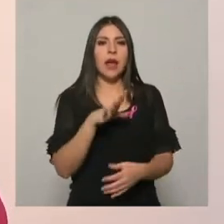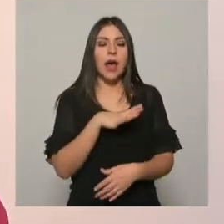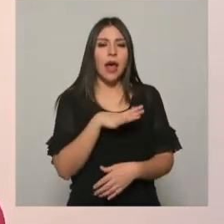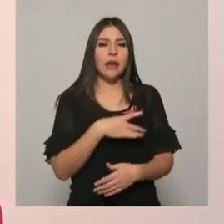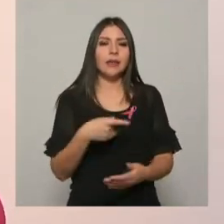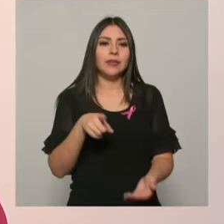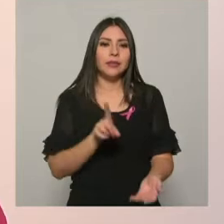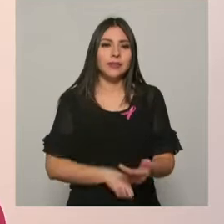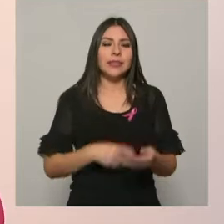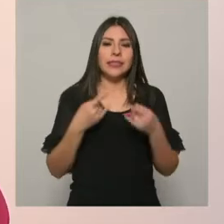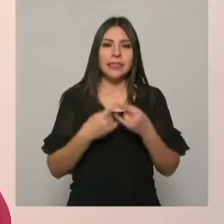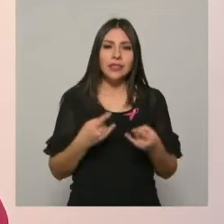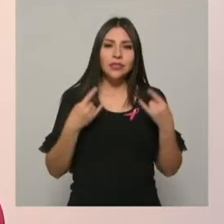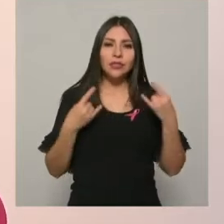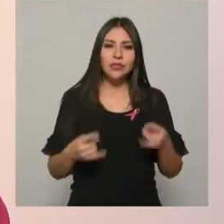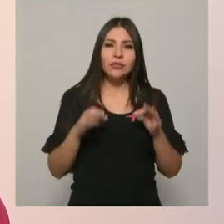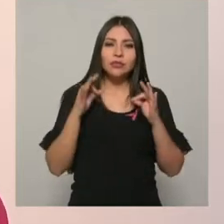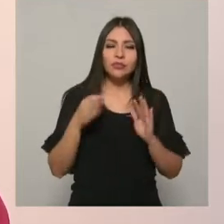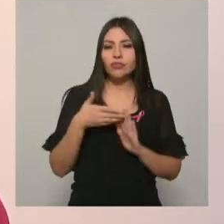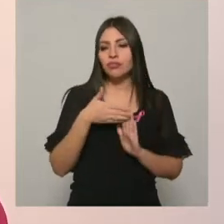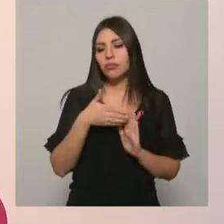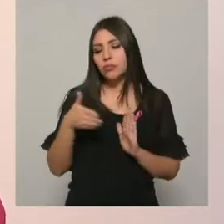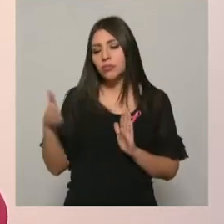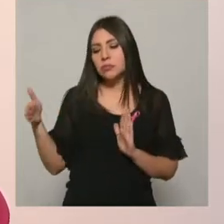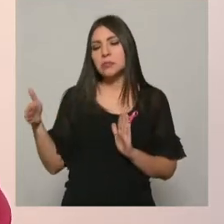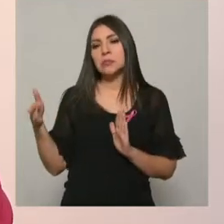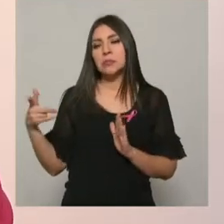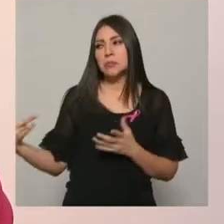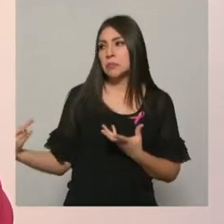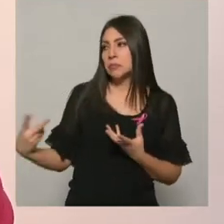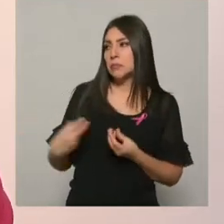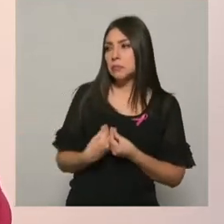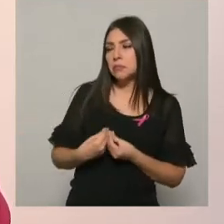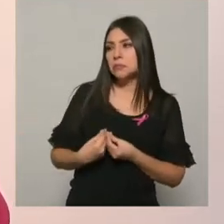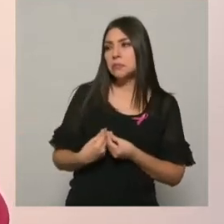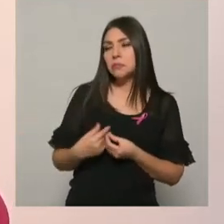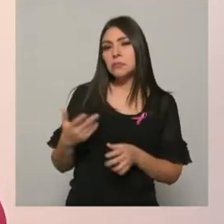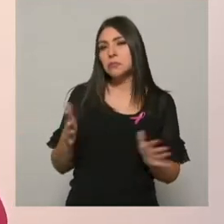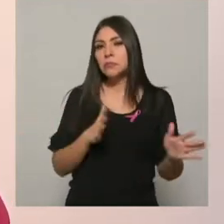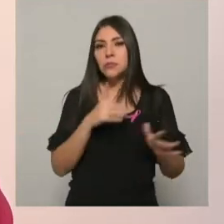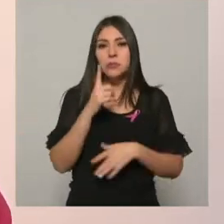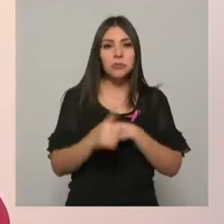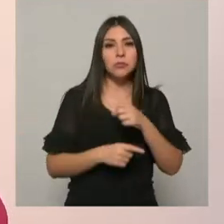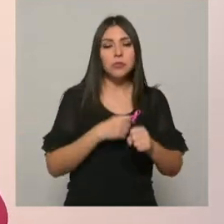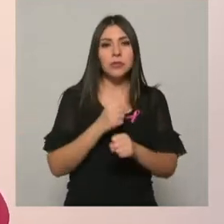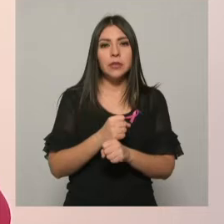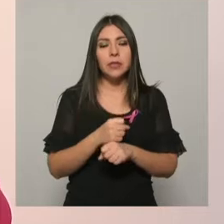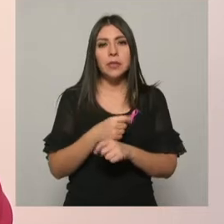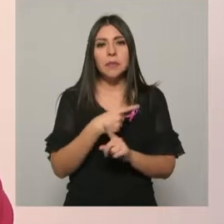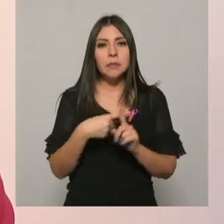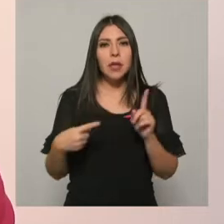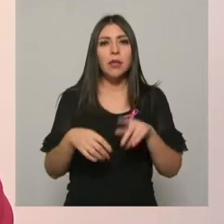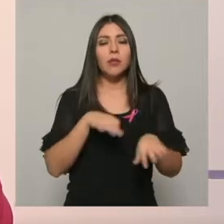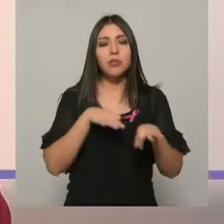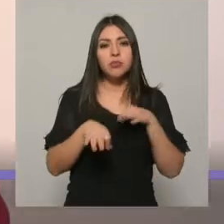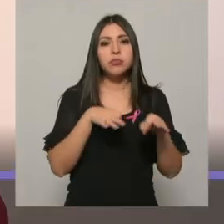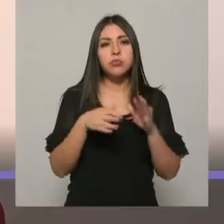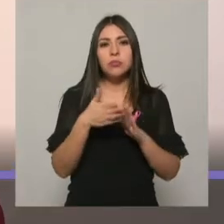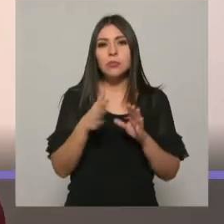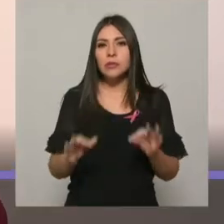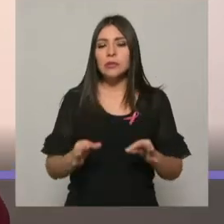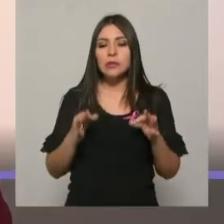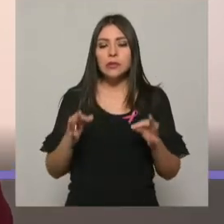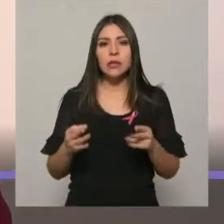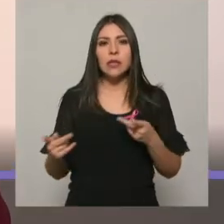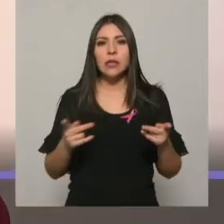y bueno, ya empezamos a trabajarlos, casi nos llevó 1 año y medio para poderlo aterrizar. Oye, y estas